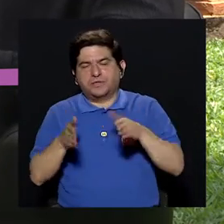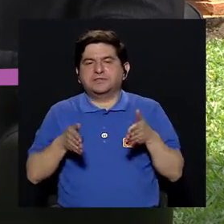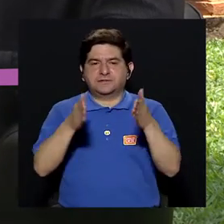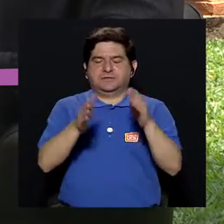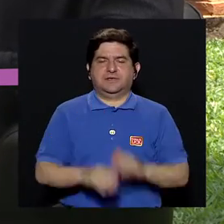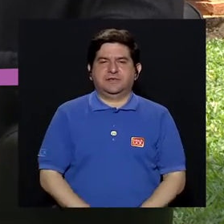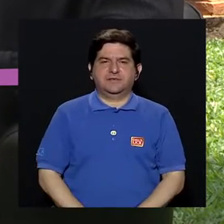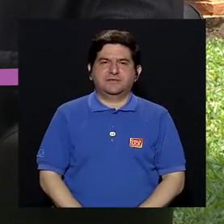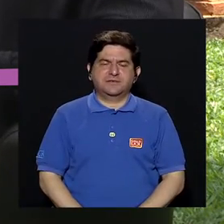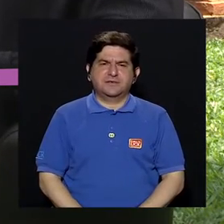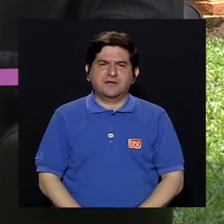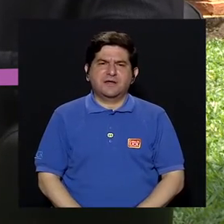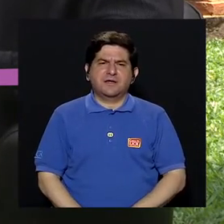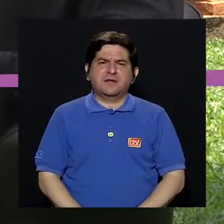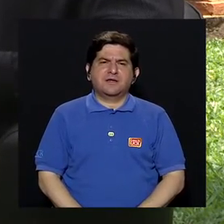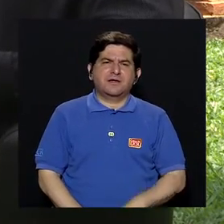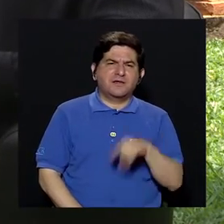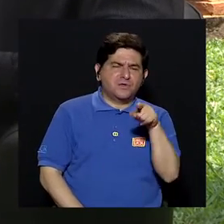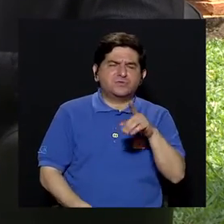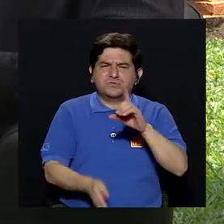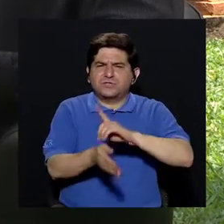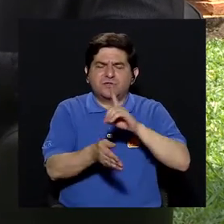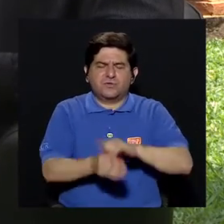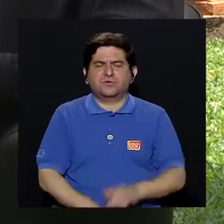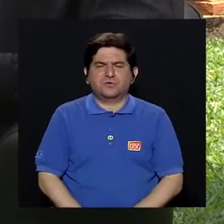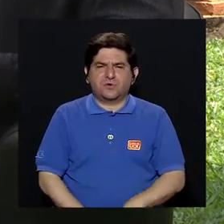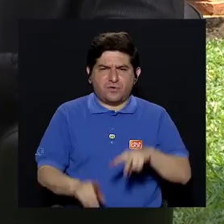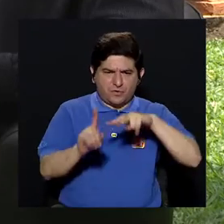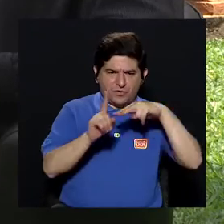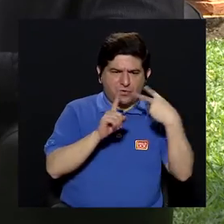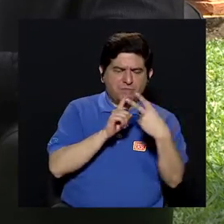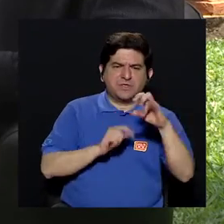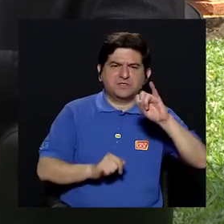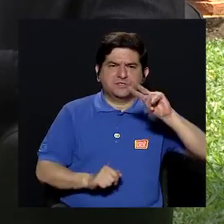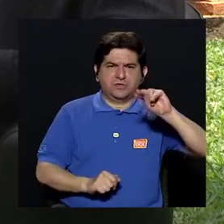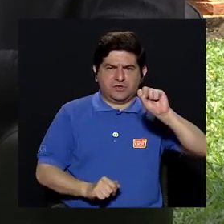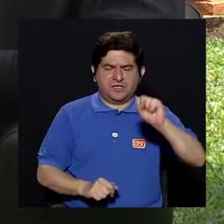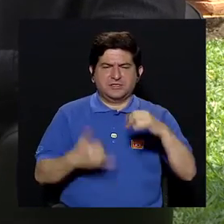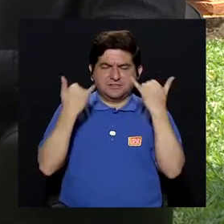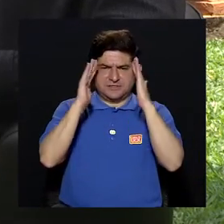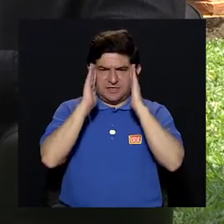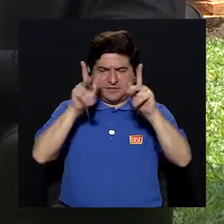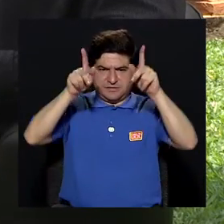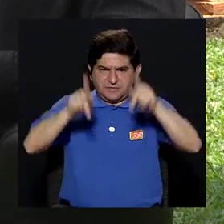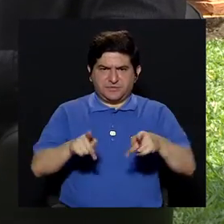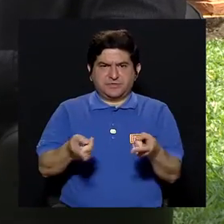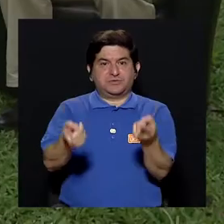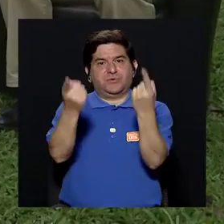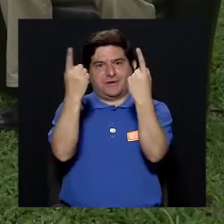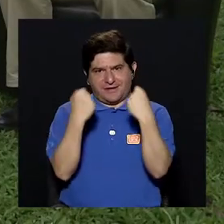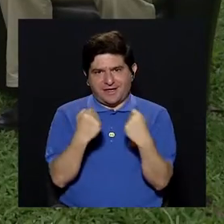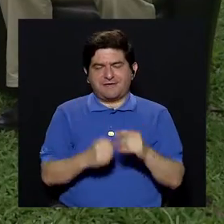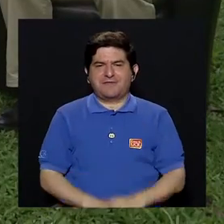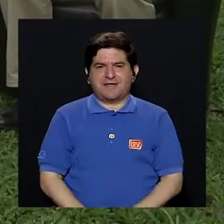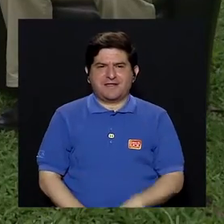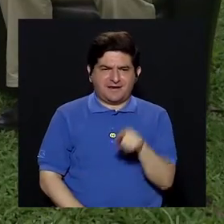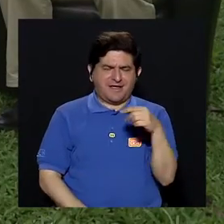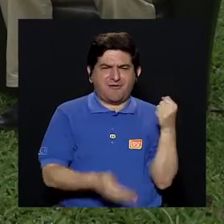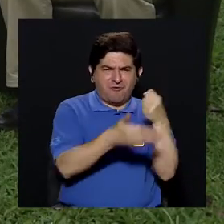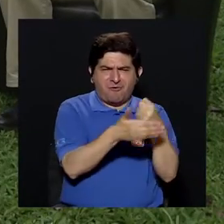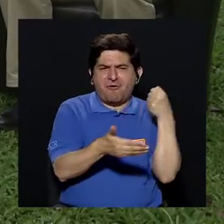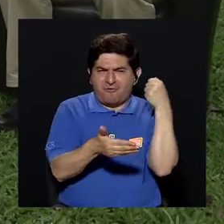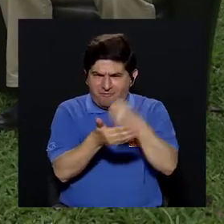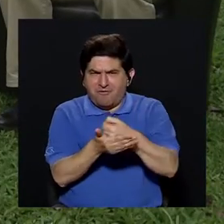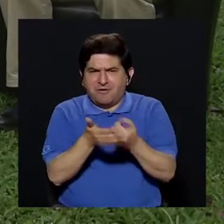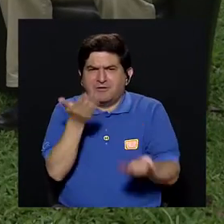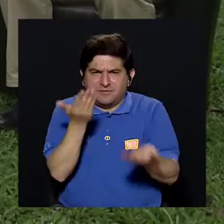es su perspectiva respecto a esta pregunta? O sea, desde la visión INS, que ya están atendiendo ahí al paciente que viene, ¿verdad?